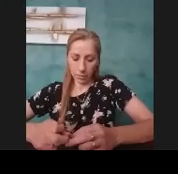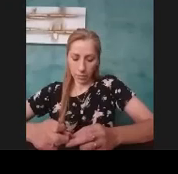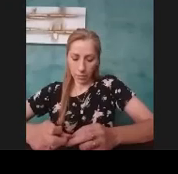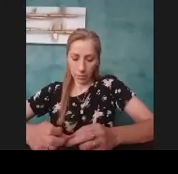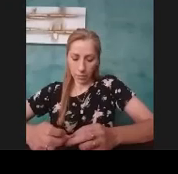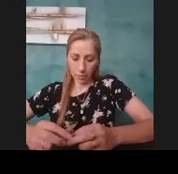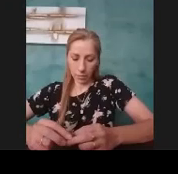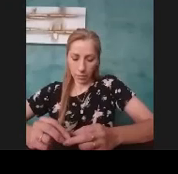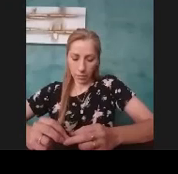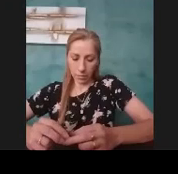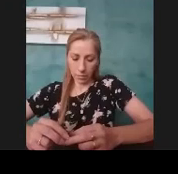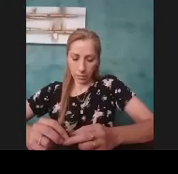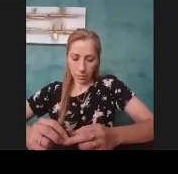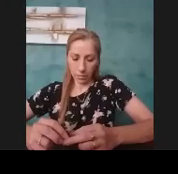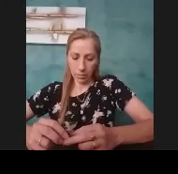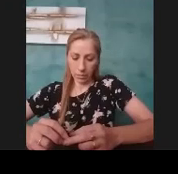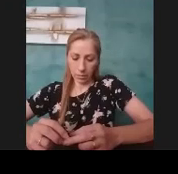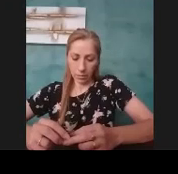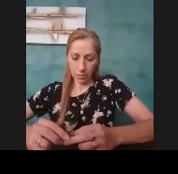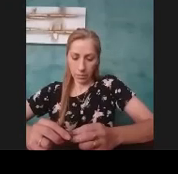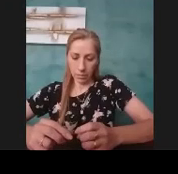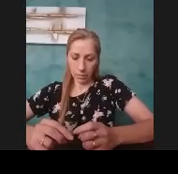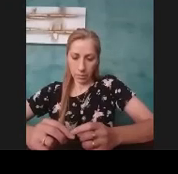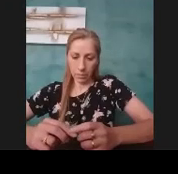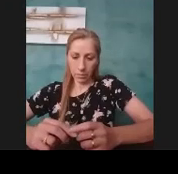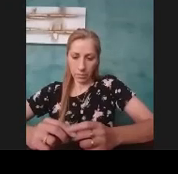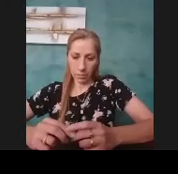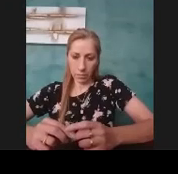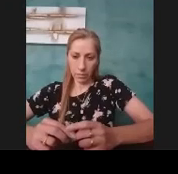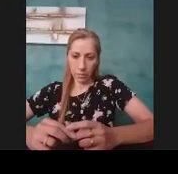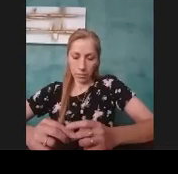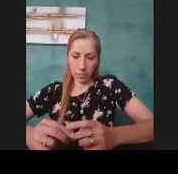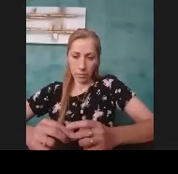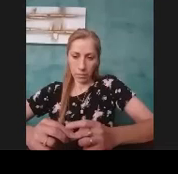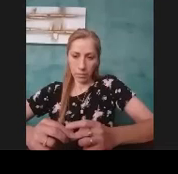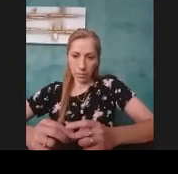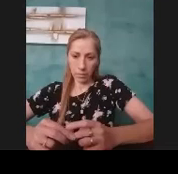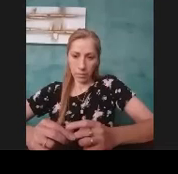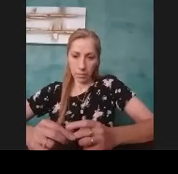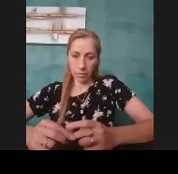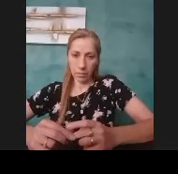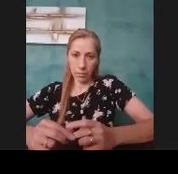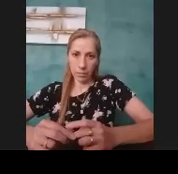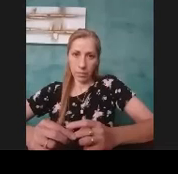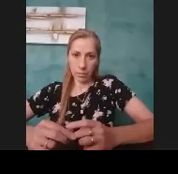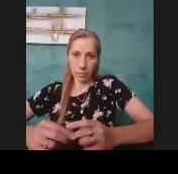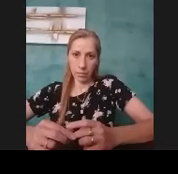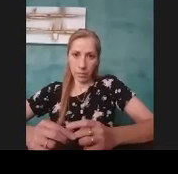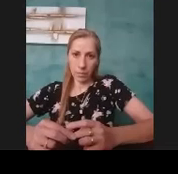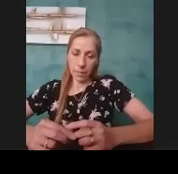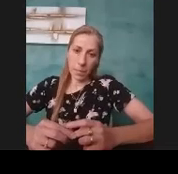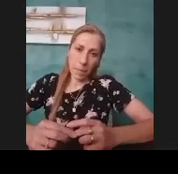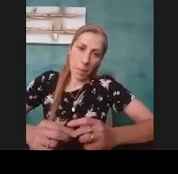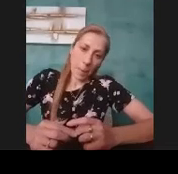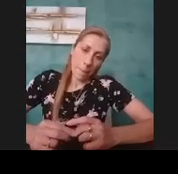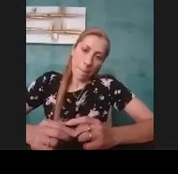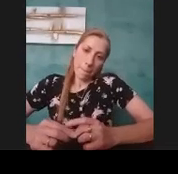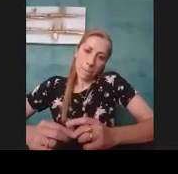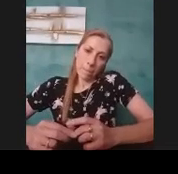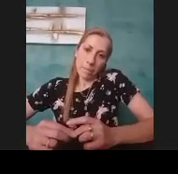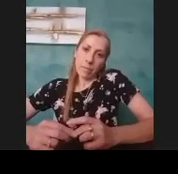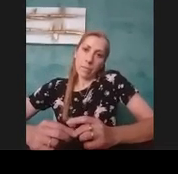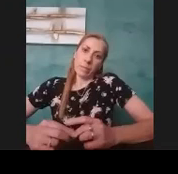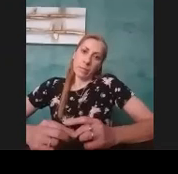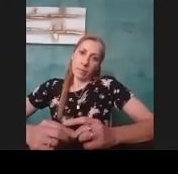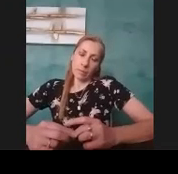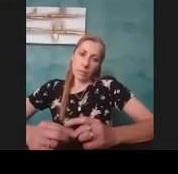replicar el juzgamiento del médico de la capital hacia lo del interior. Al contrario, uno tiene que entender de qué estamos hablando